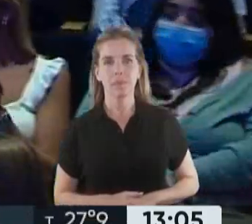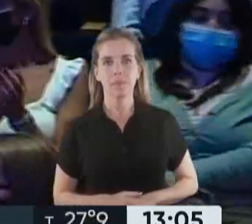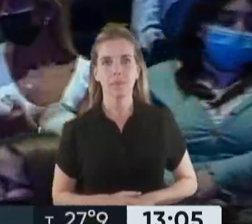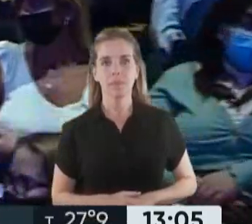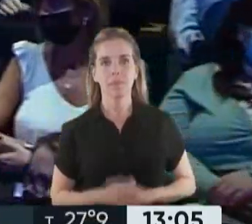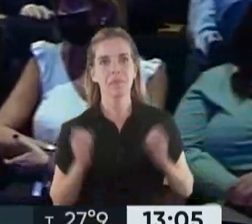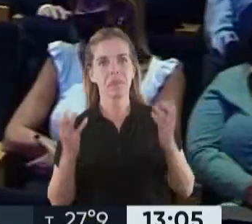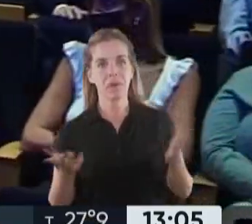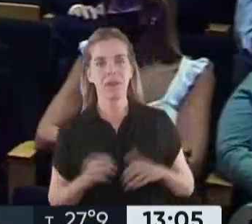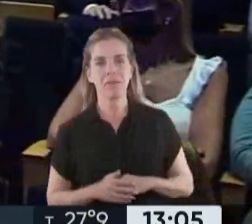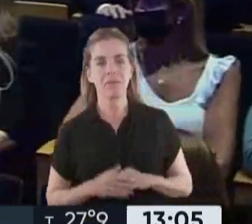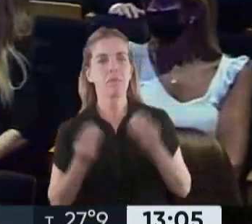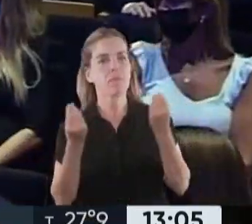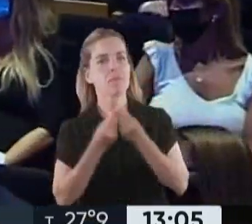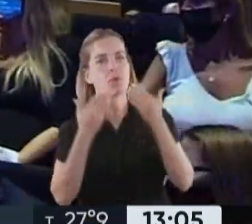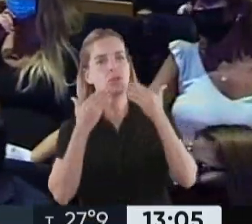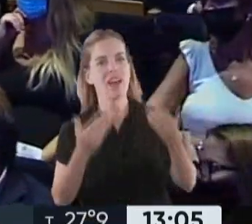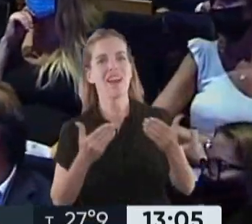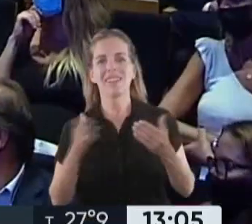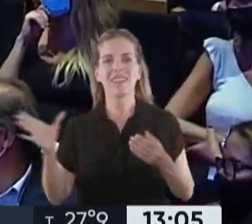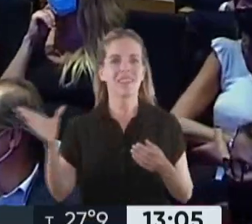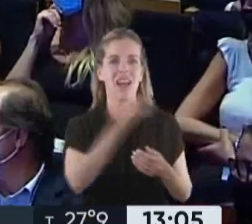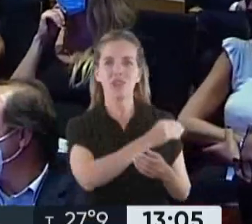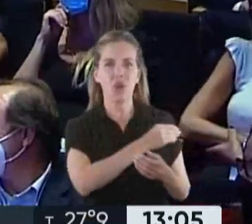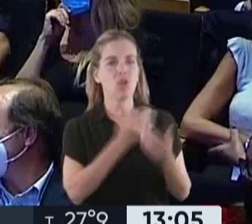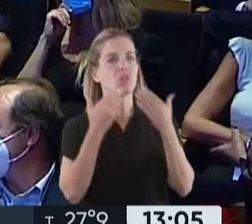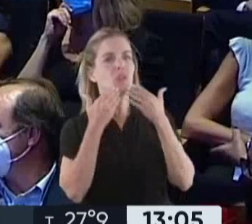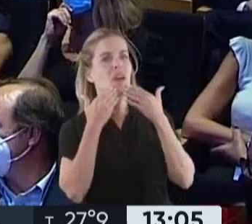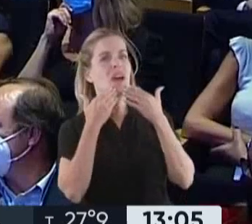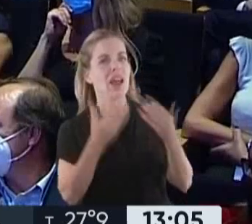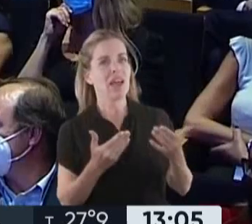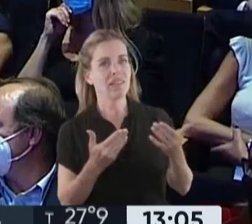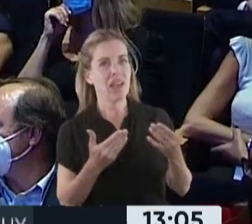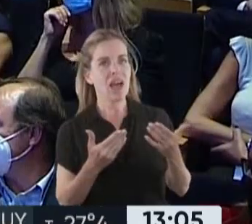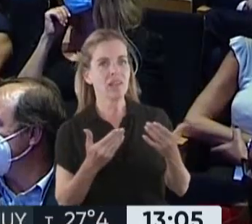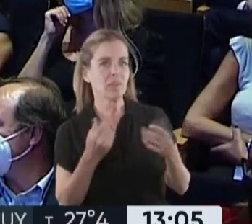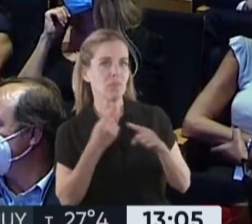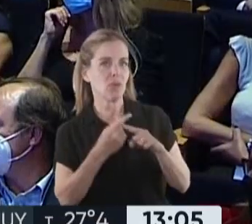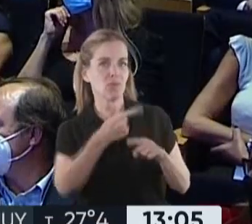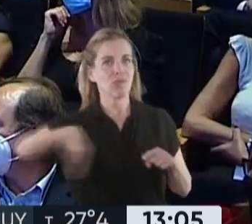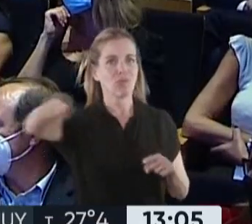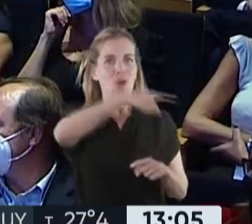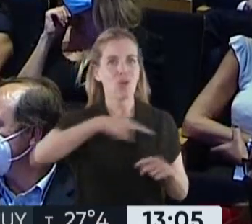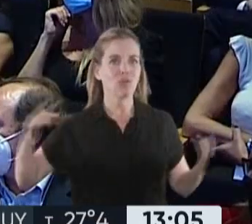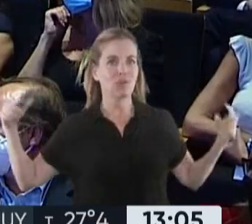Muy bien. Muchas gracias a todos y a todas. Gracias por estar aquí.